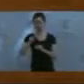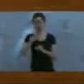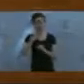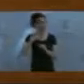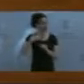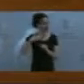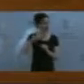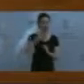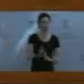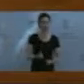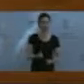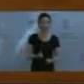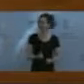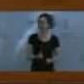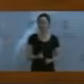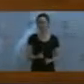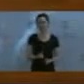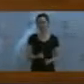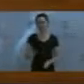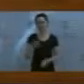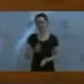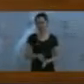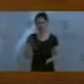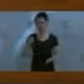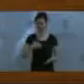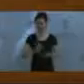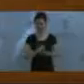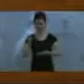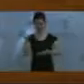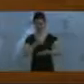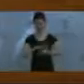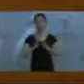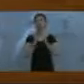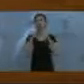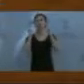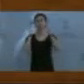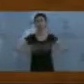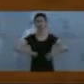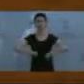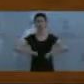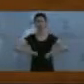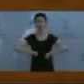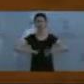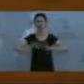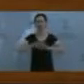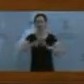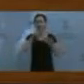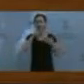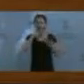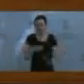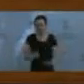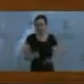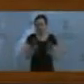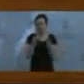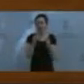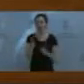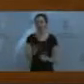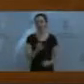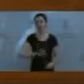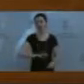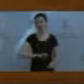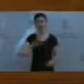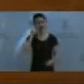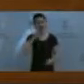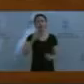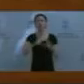disponibilidades presupuestarias. No, cuando se pactan los ingresos entran en vigor el 1 de enero. ¿Y saben lo que les importa a los